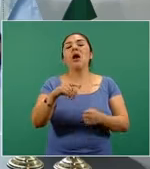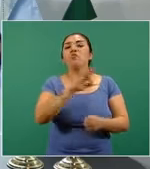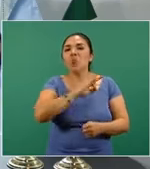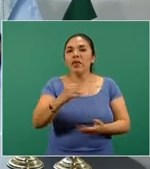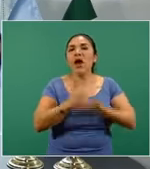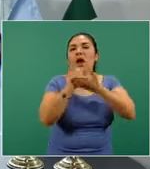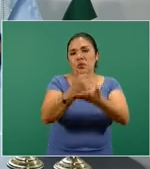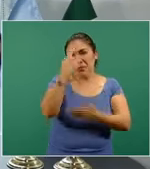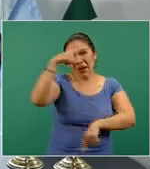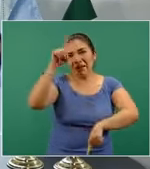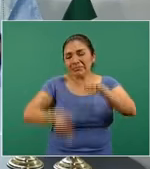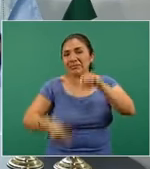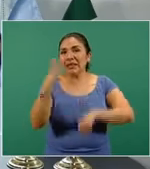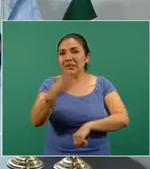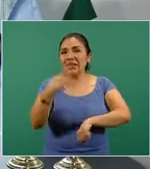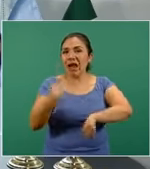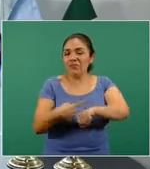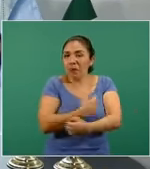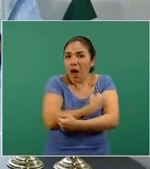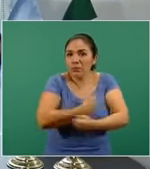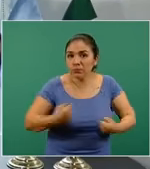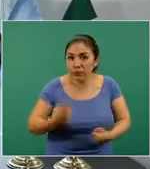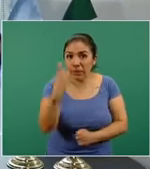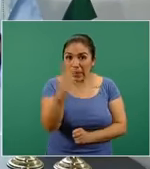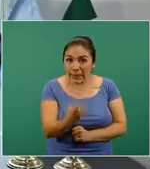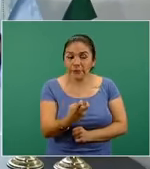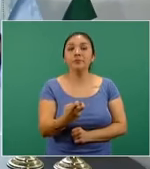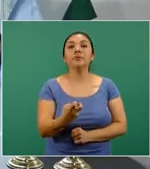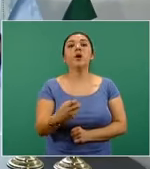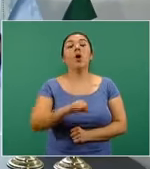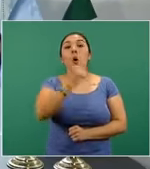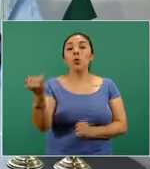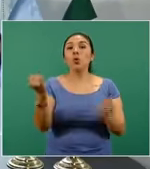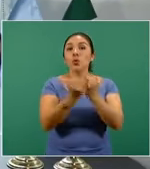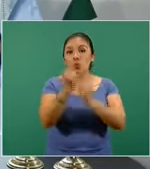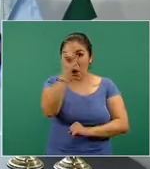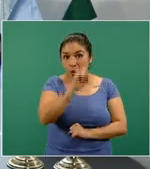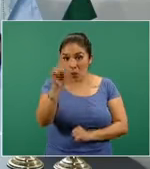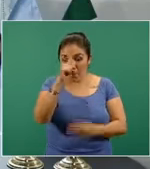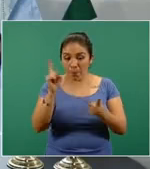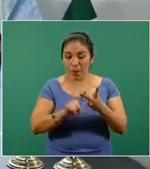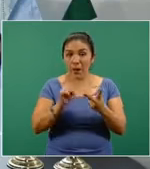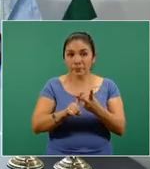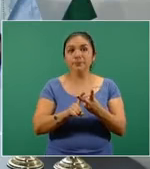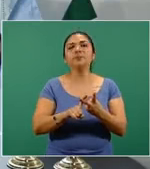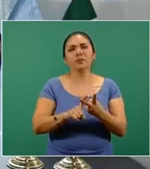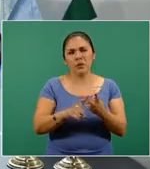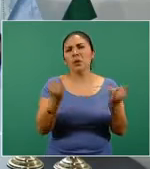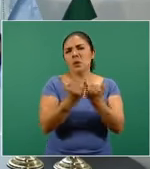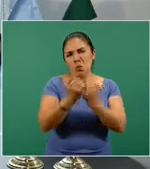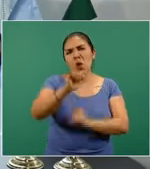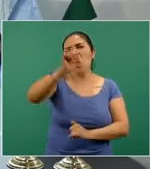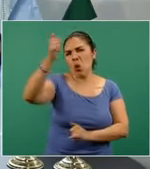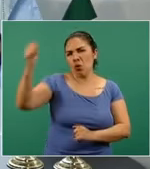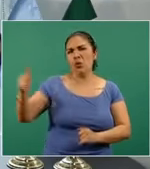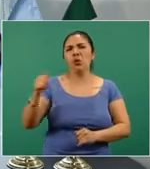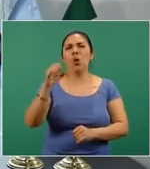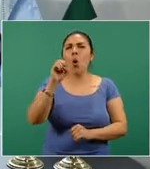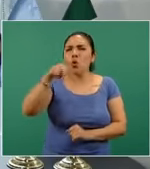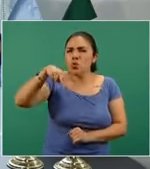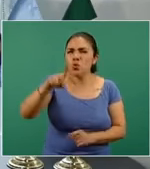luchar contra la obesidad. La OPS recomienda también, así como otras agencias de Naciones